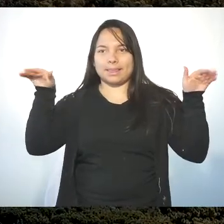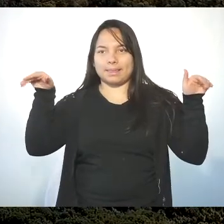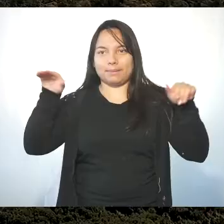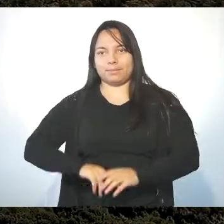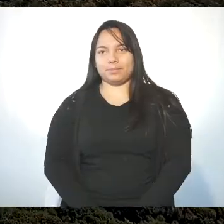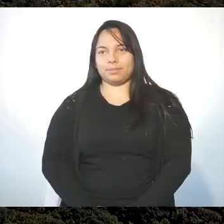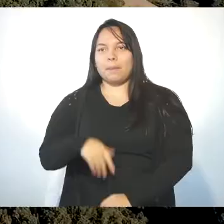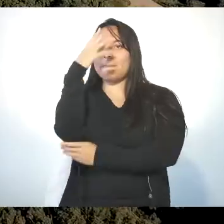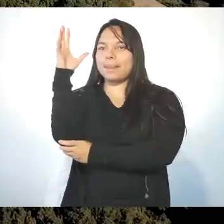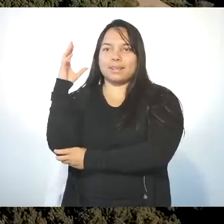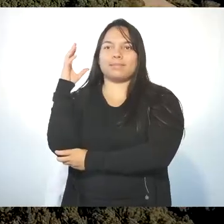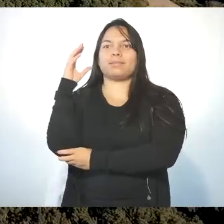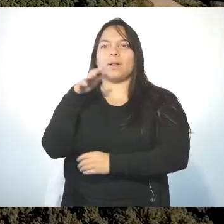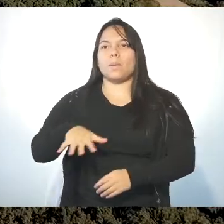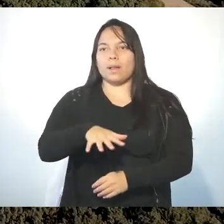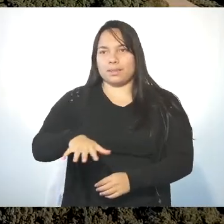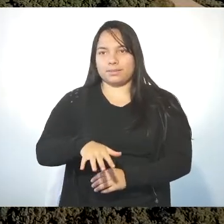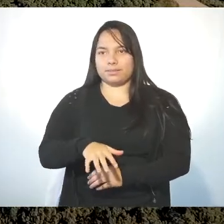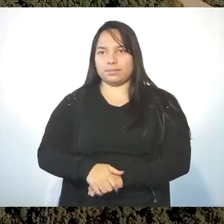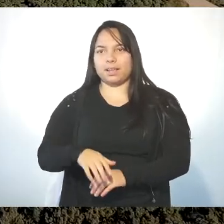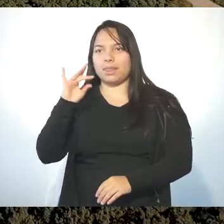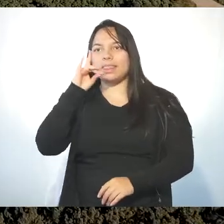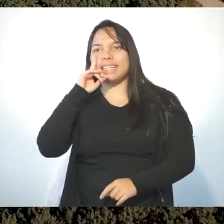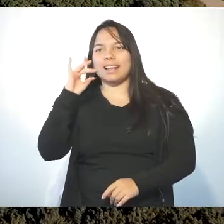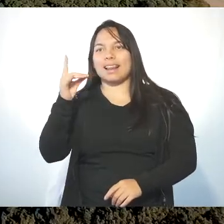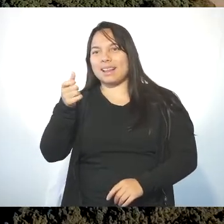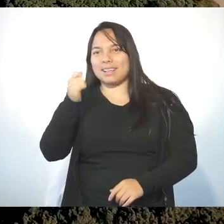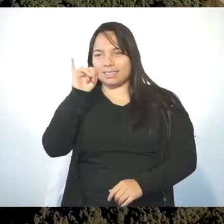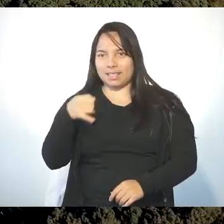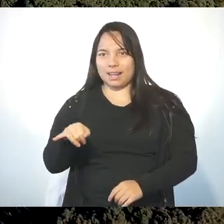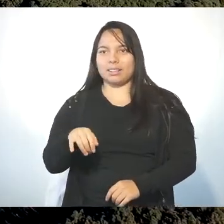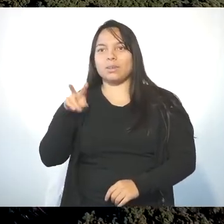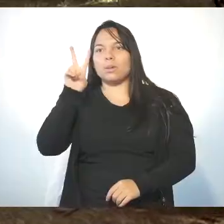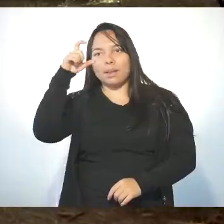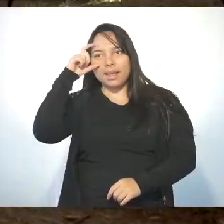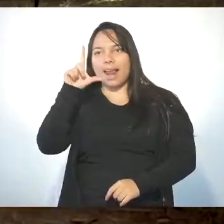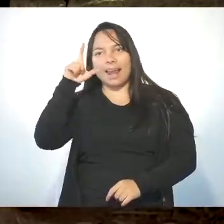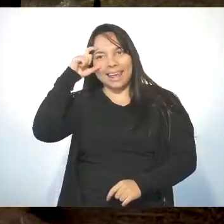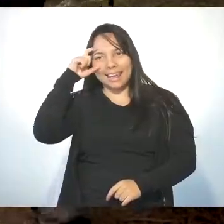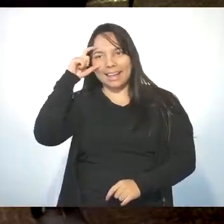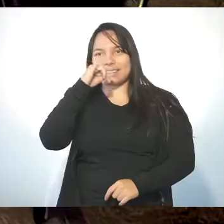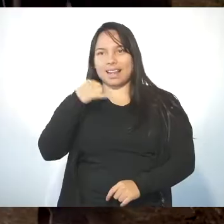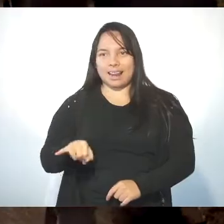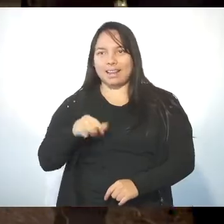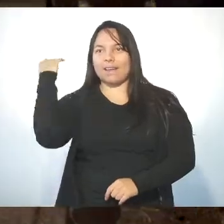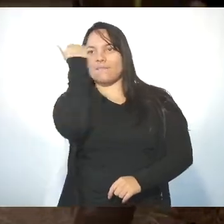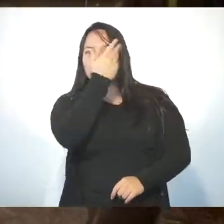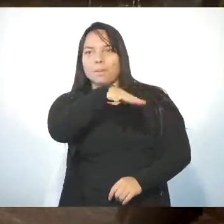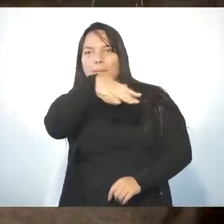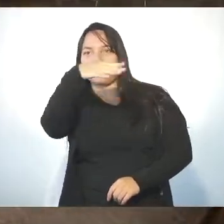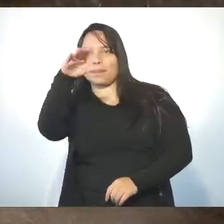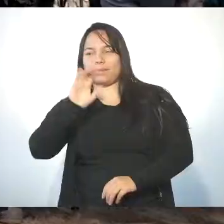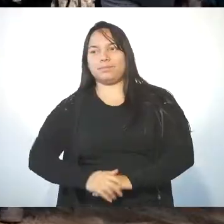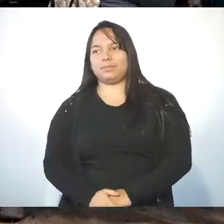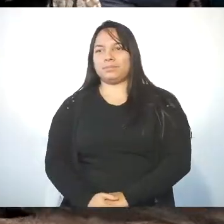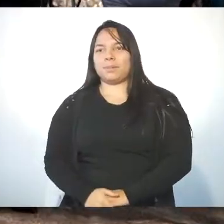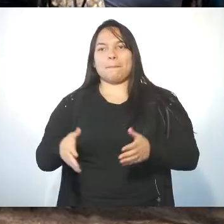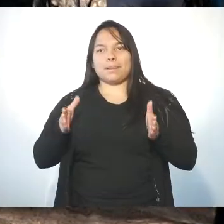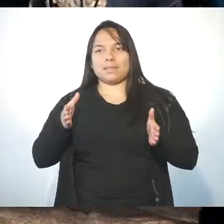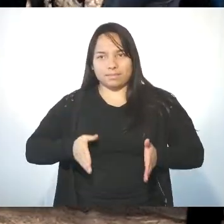díaz vélez y lindante con el mar en forma paralela a la costa el parque cuenta con sectores